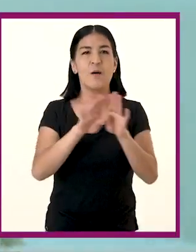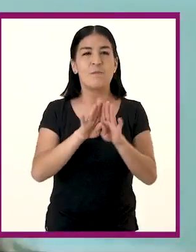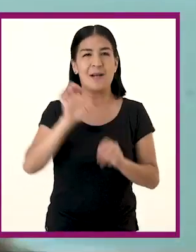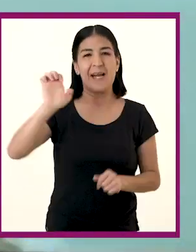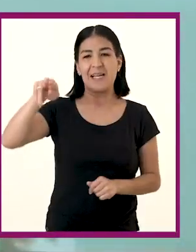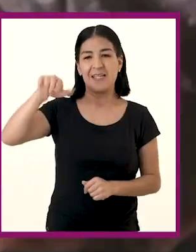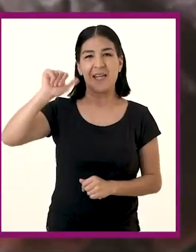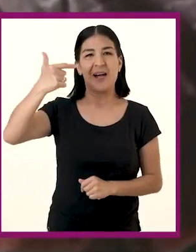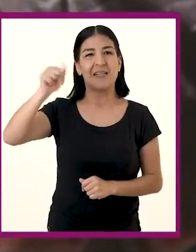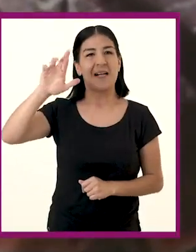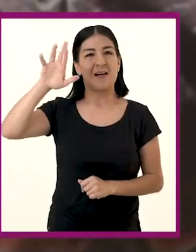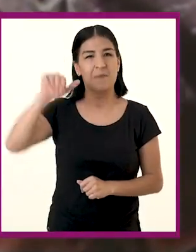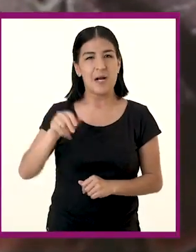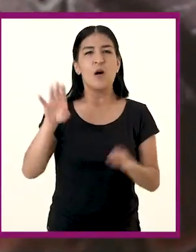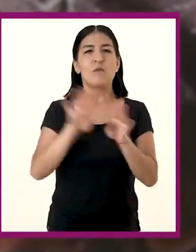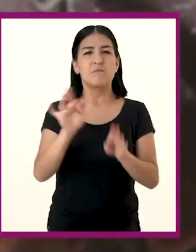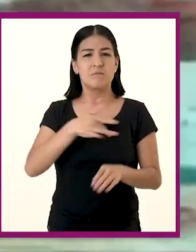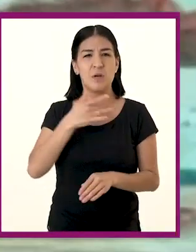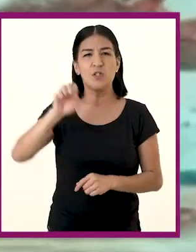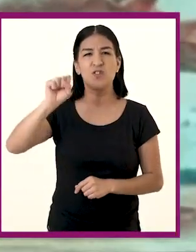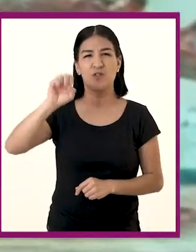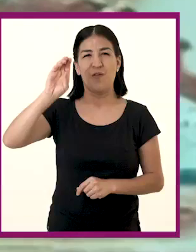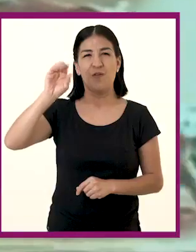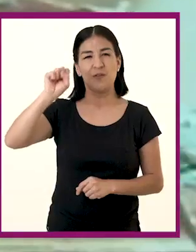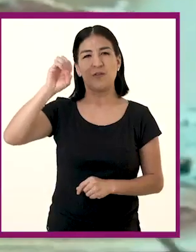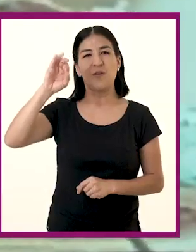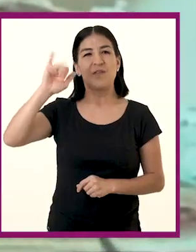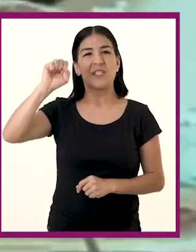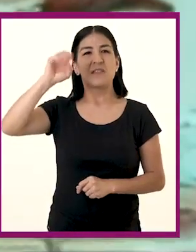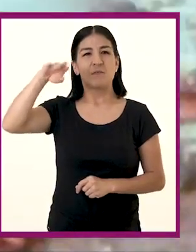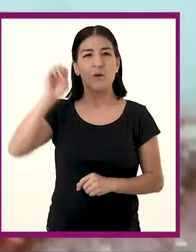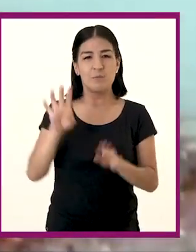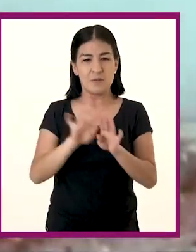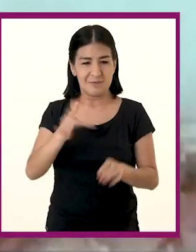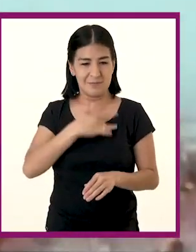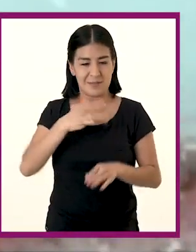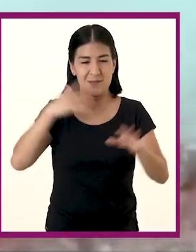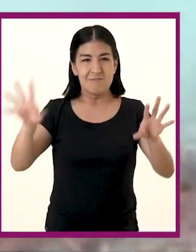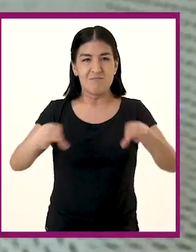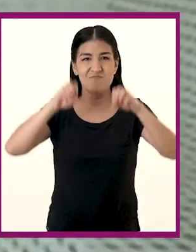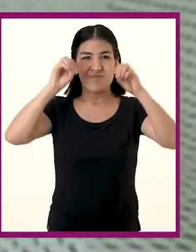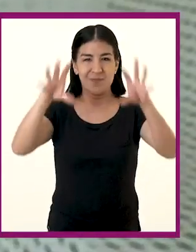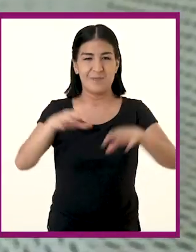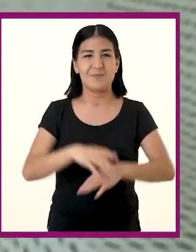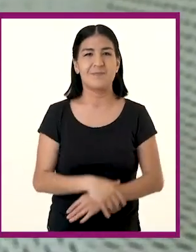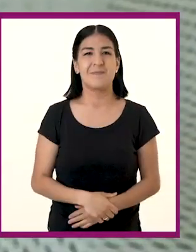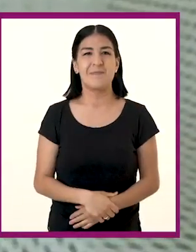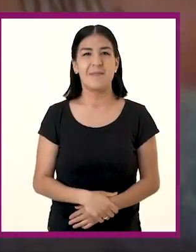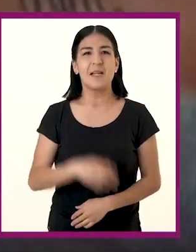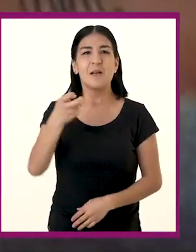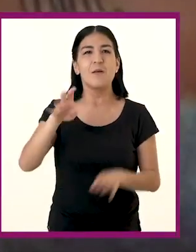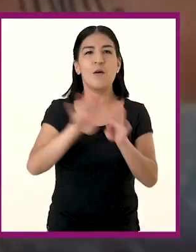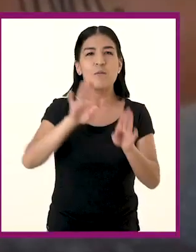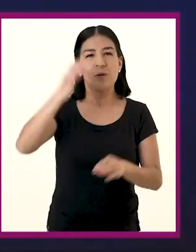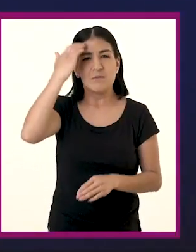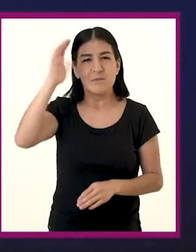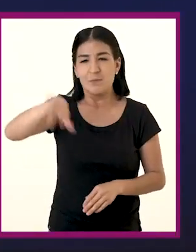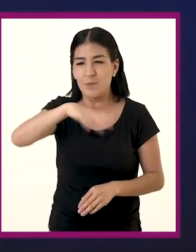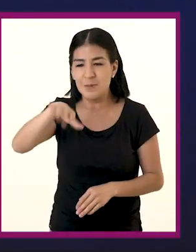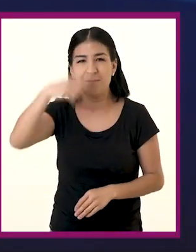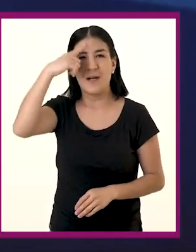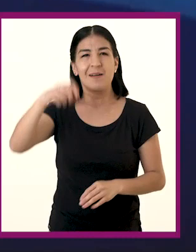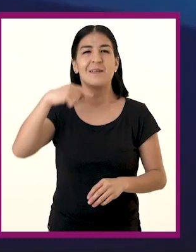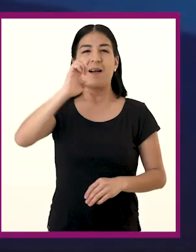personalidad llamado Eneagrama, que proviene del sufismo y de las enseñanzas del místico armenio Gurdjieff,